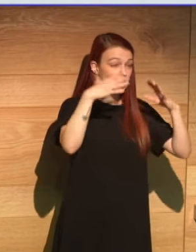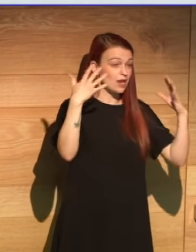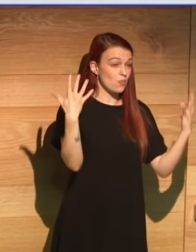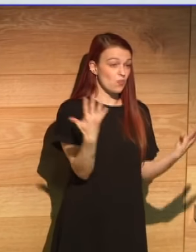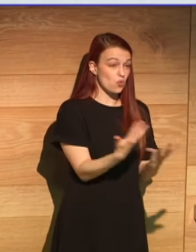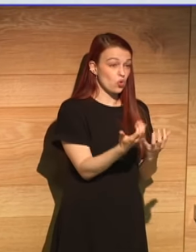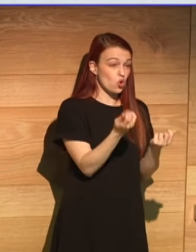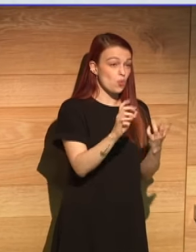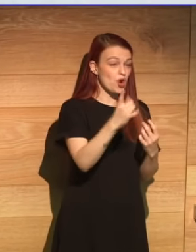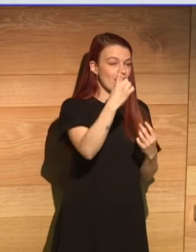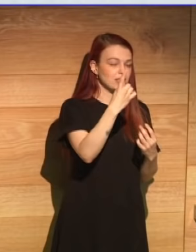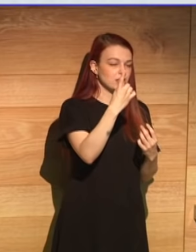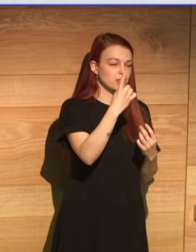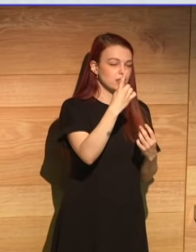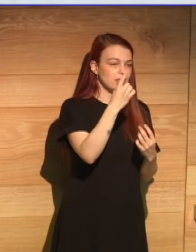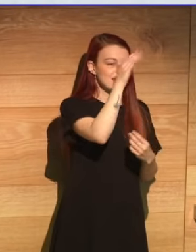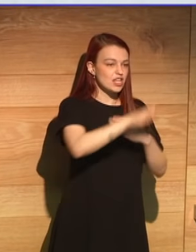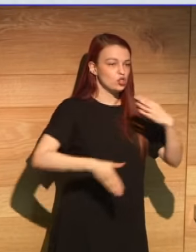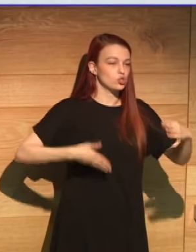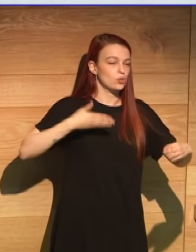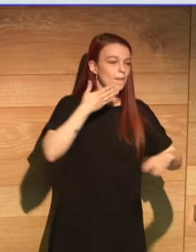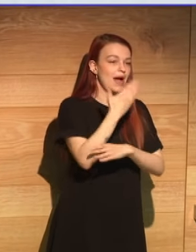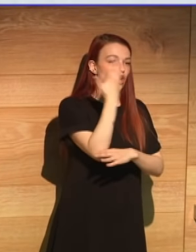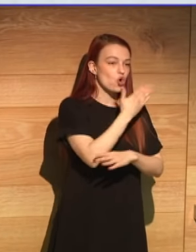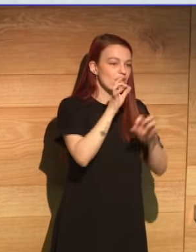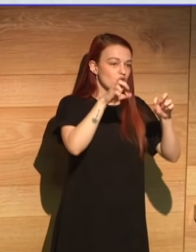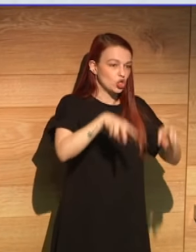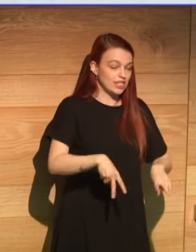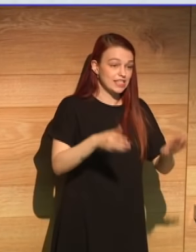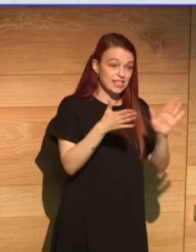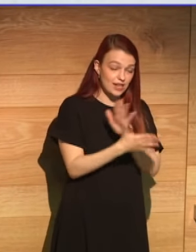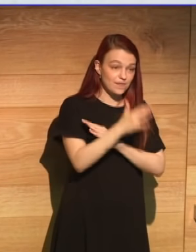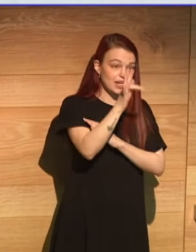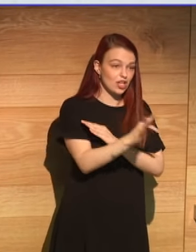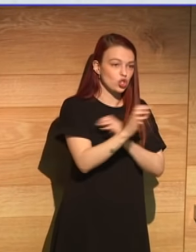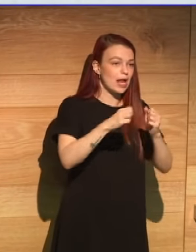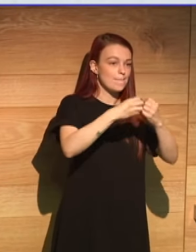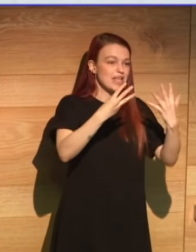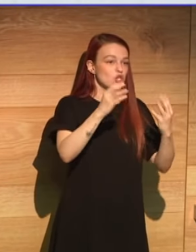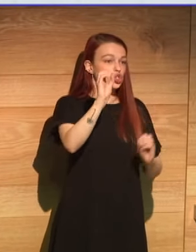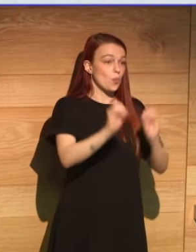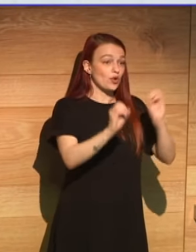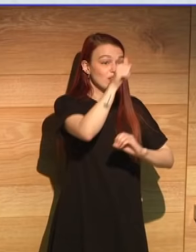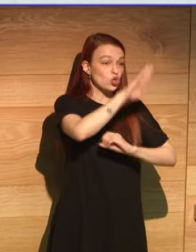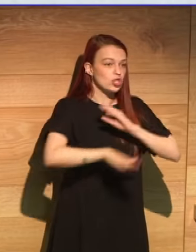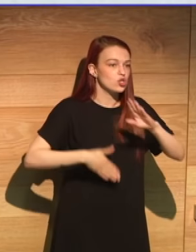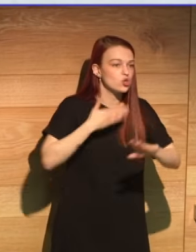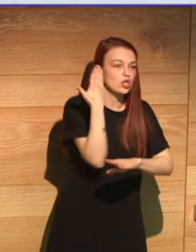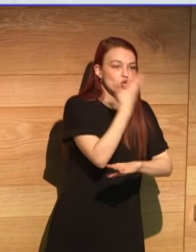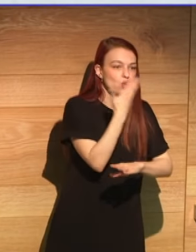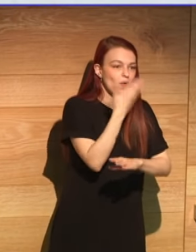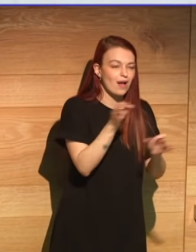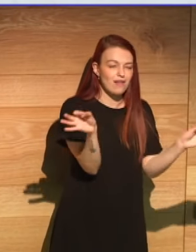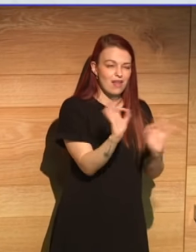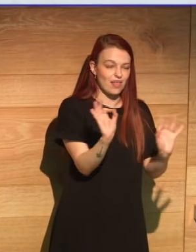niños fuera de la escuela, un 28%, lo que significa que unos 19 millones de niños en edad